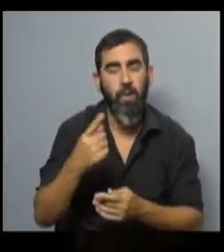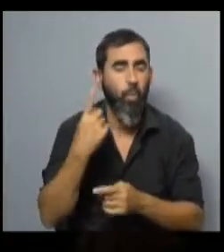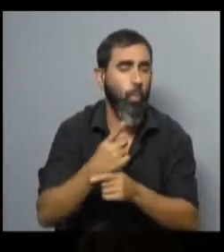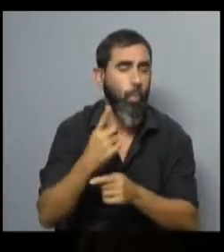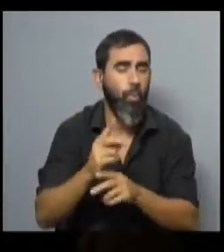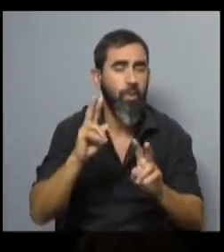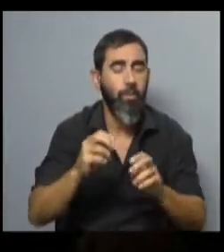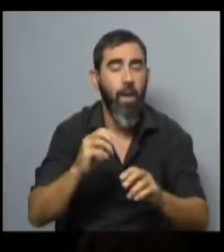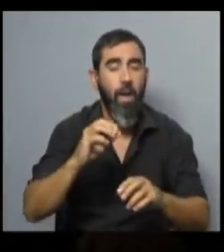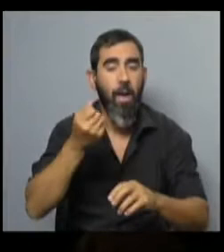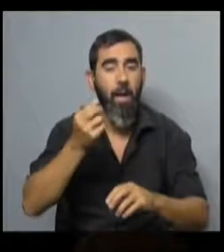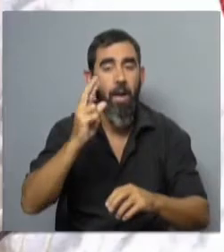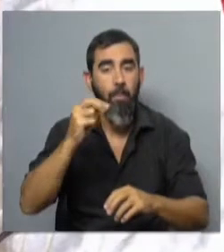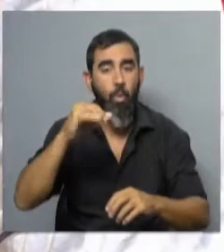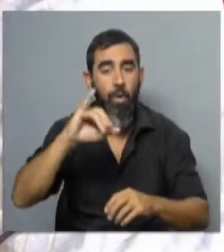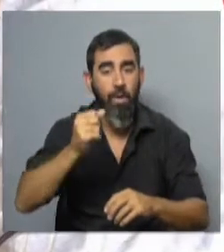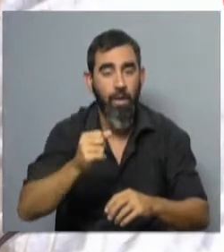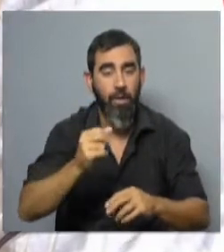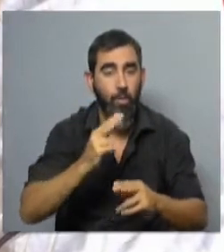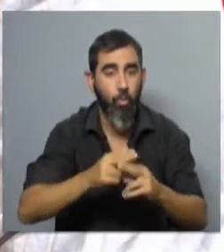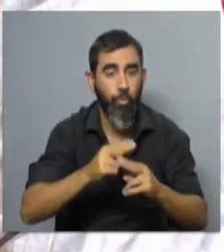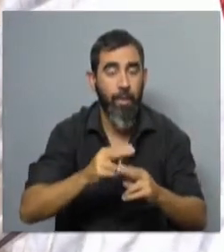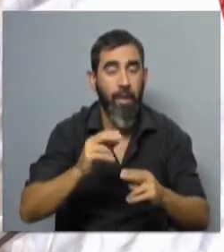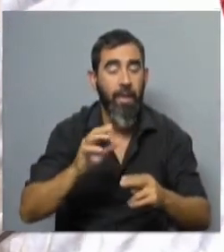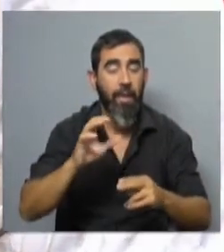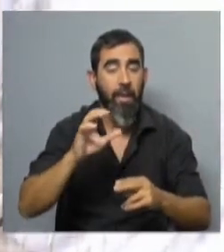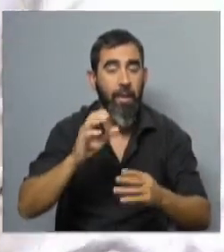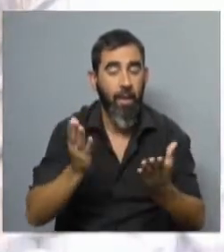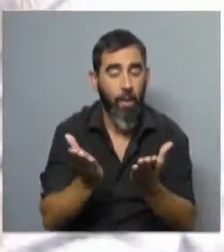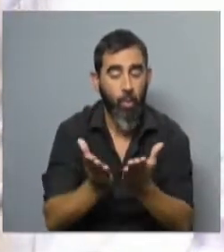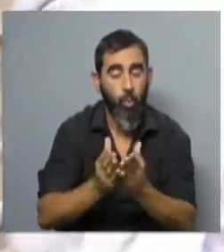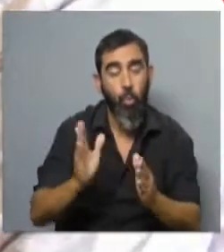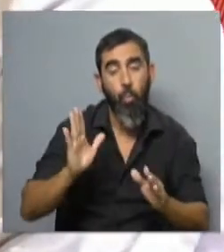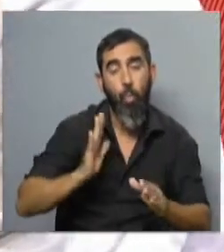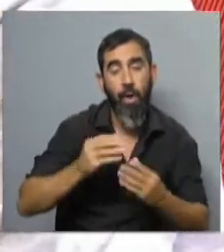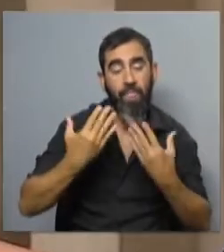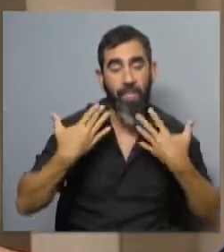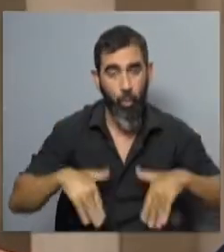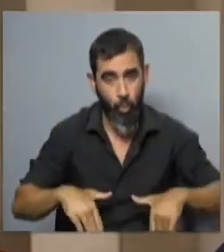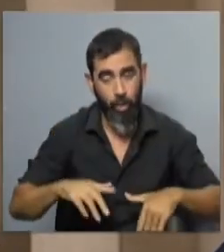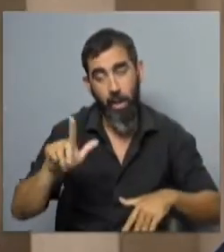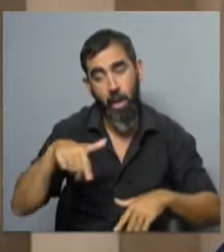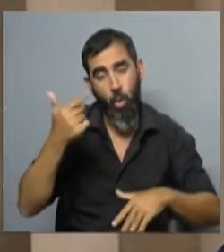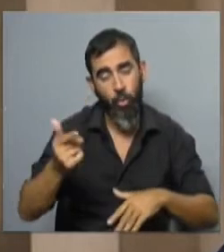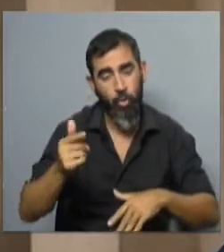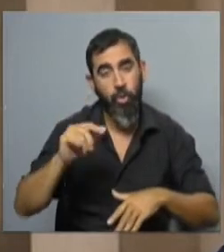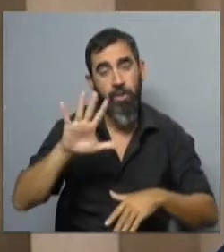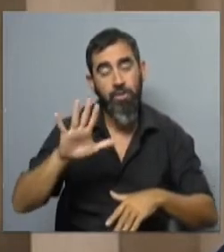de Armonía Sommer que se llama Estudio para la Mujer Desnuda. Y en la Sala Verde van 5 directoras dirigiendo